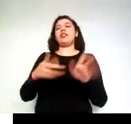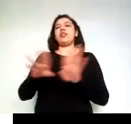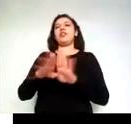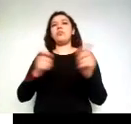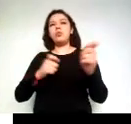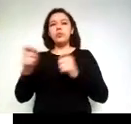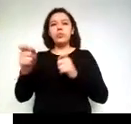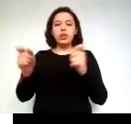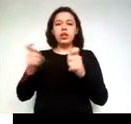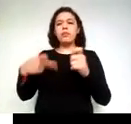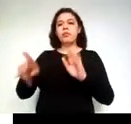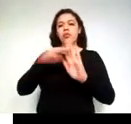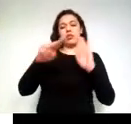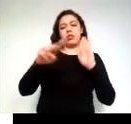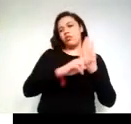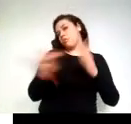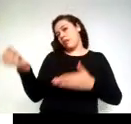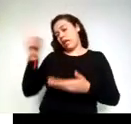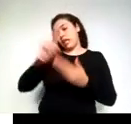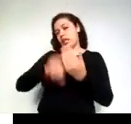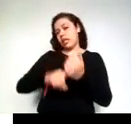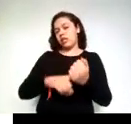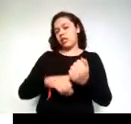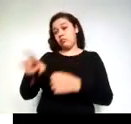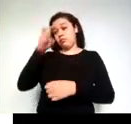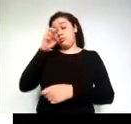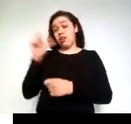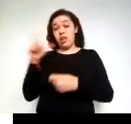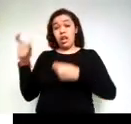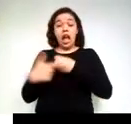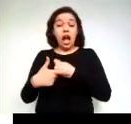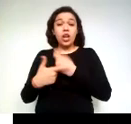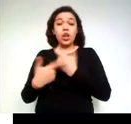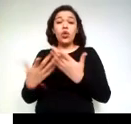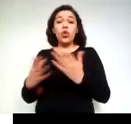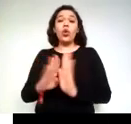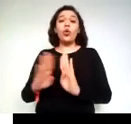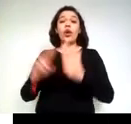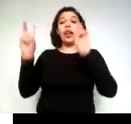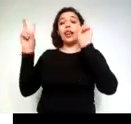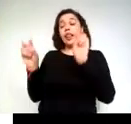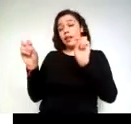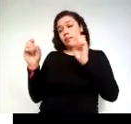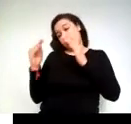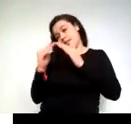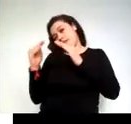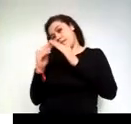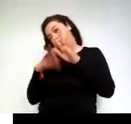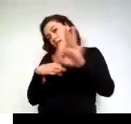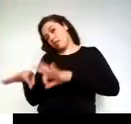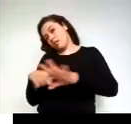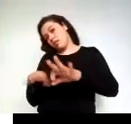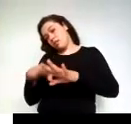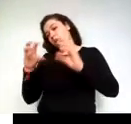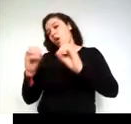esta normativa ni nos van a exigir nada con referencia a el tema del trabajo, teletrabajo o home